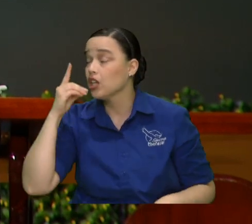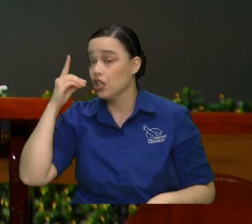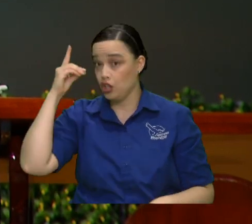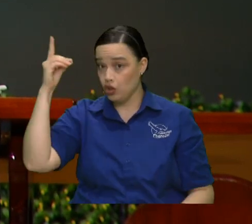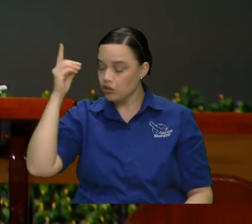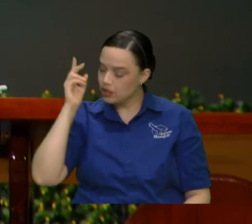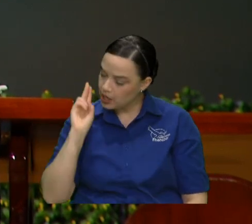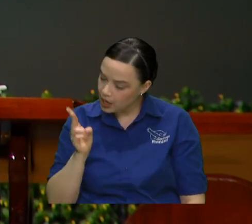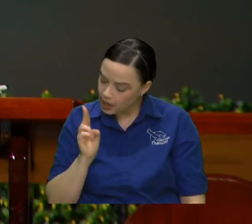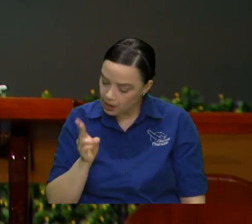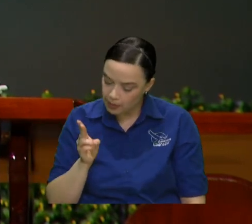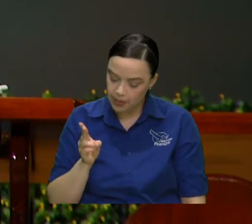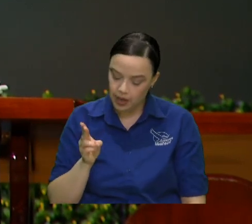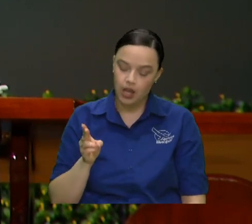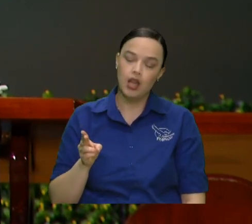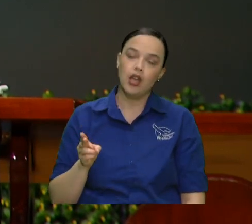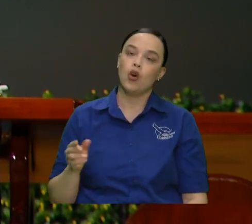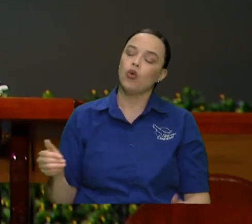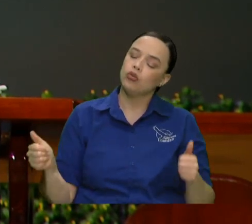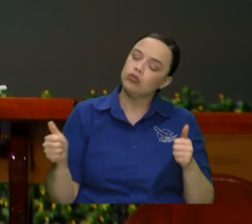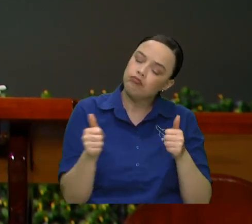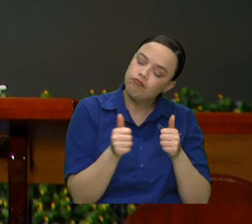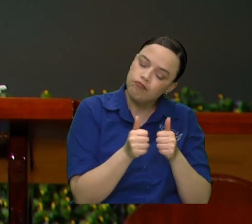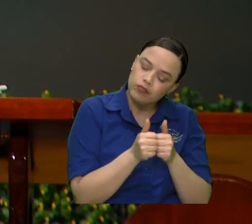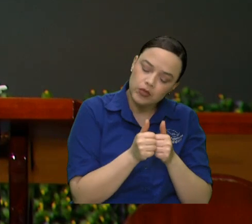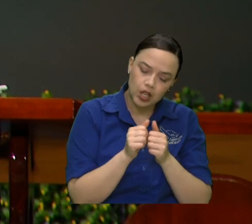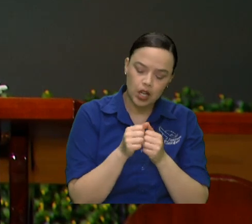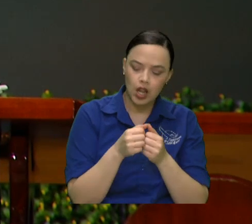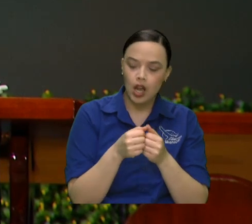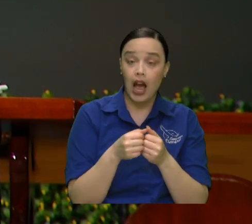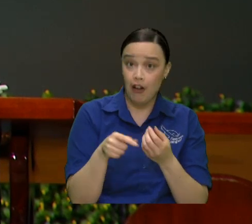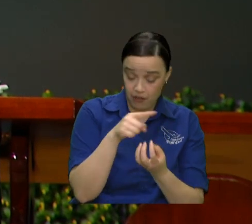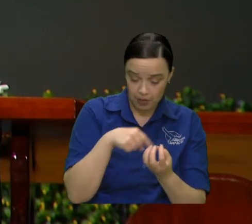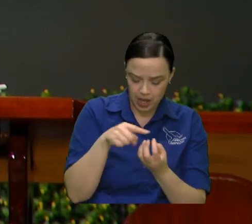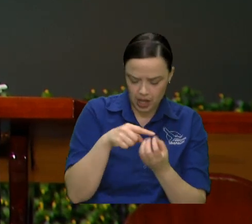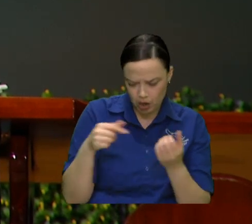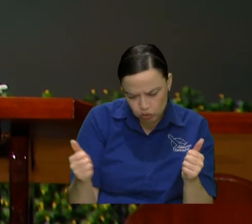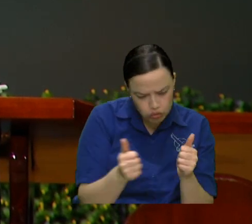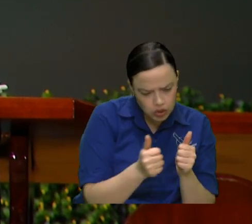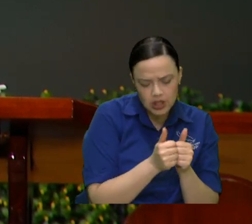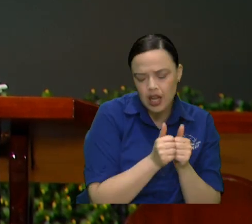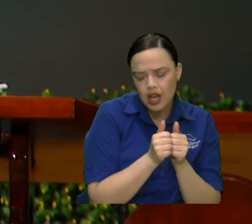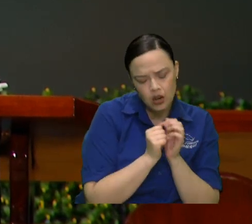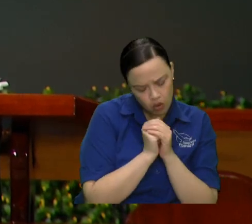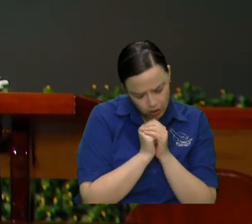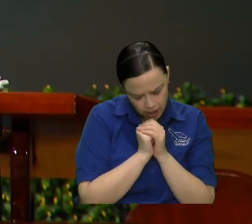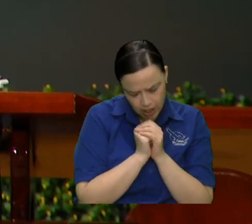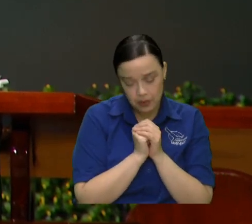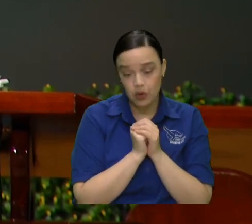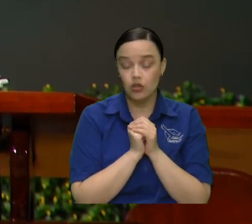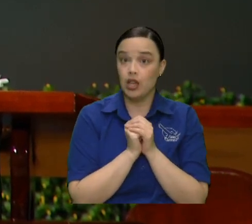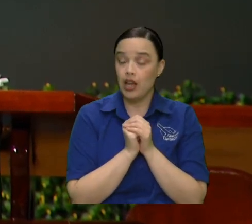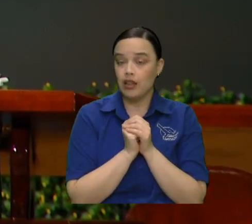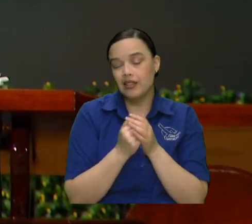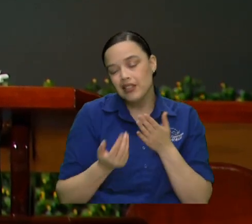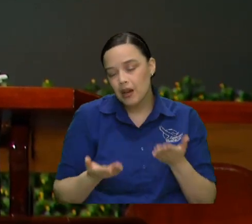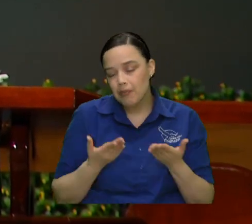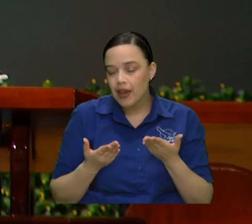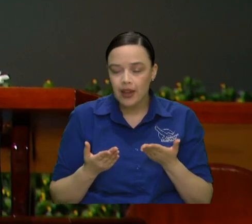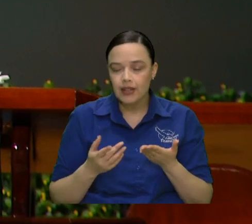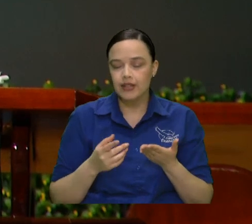constantemente juntar a nuestra familia decir bueno veremos aunque sea por la cena verdad pero deberíamos de buscar siempre el